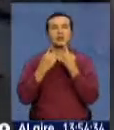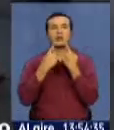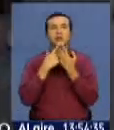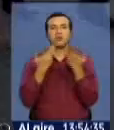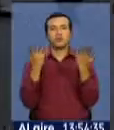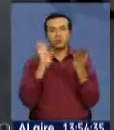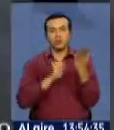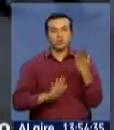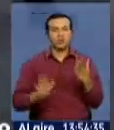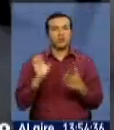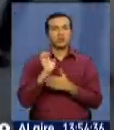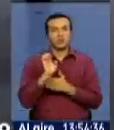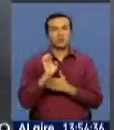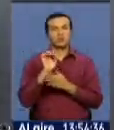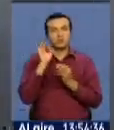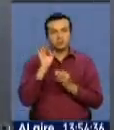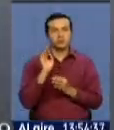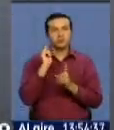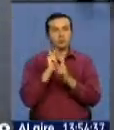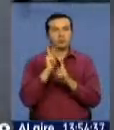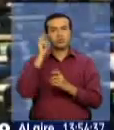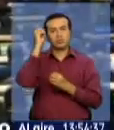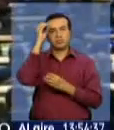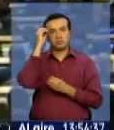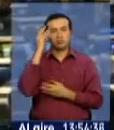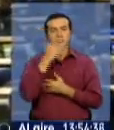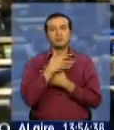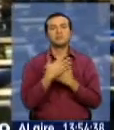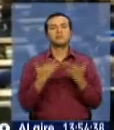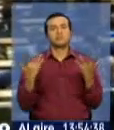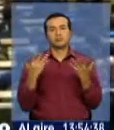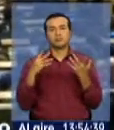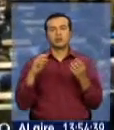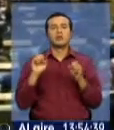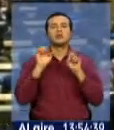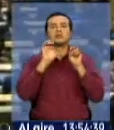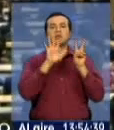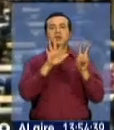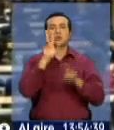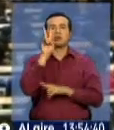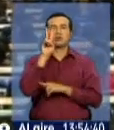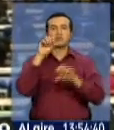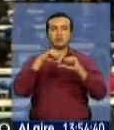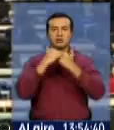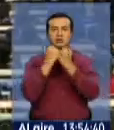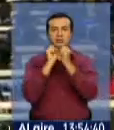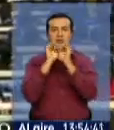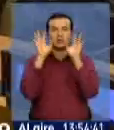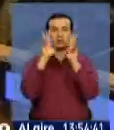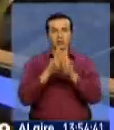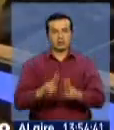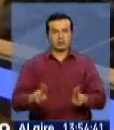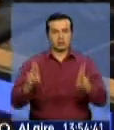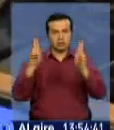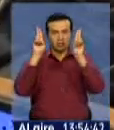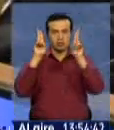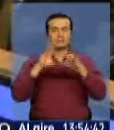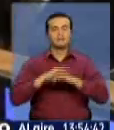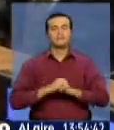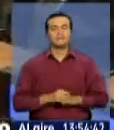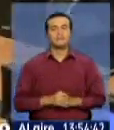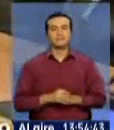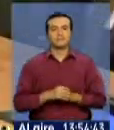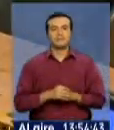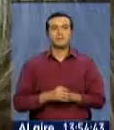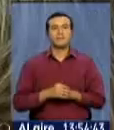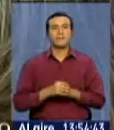en Ecuador. Ese fue uno de los ejes del discurso que compartió en la 72ª Asamblea General de las Naciones Unidas. Para